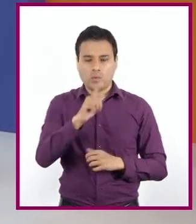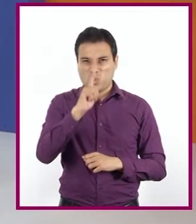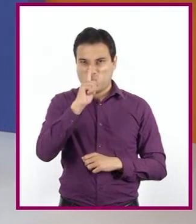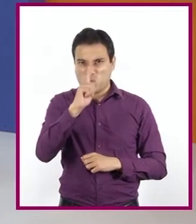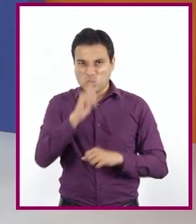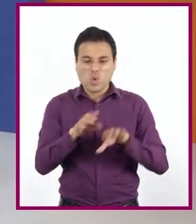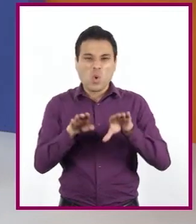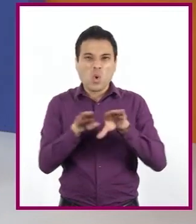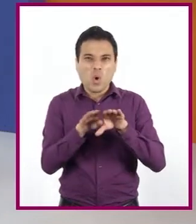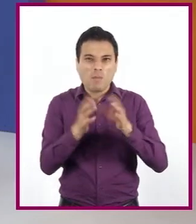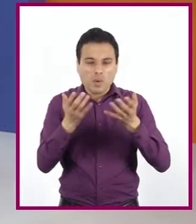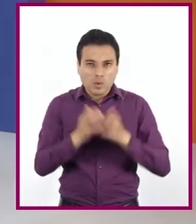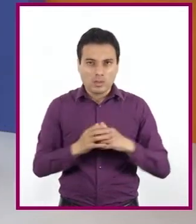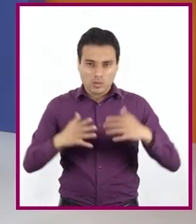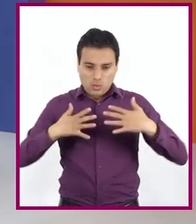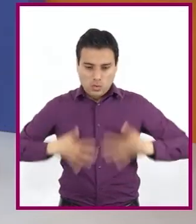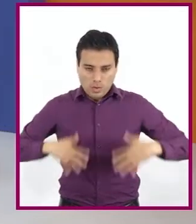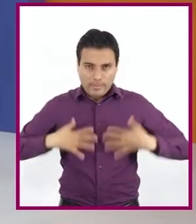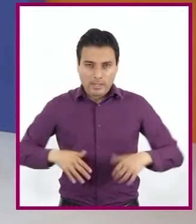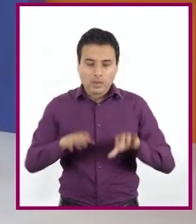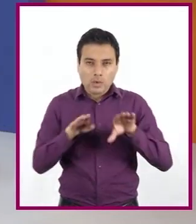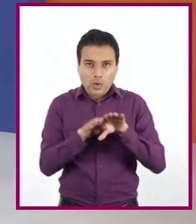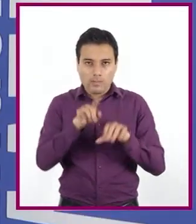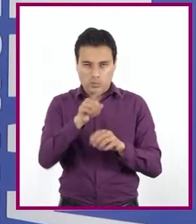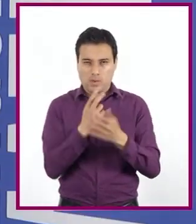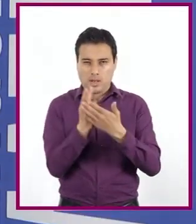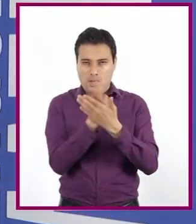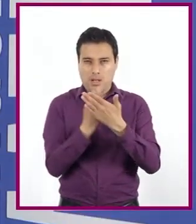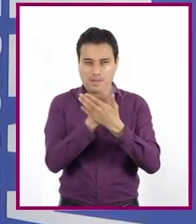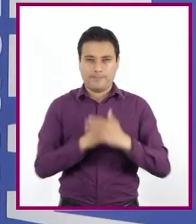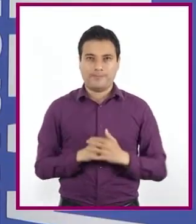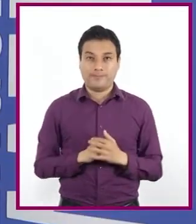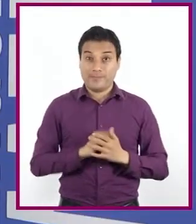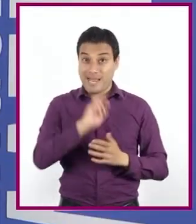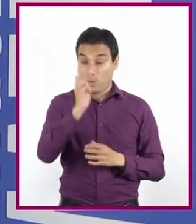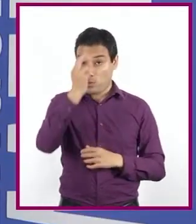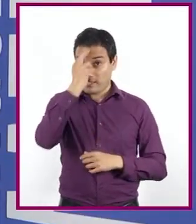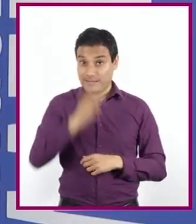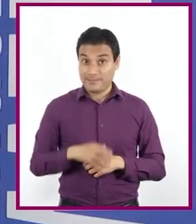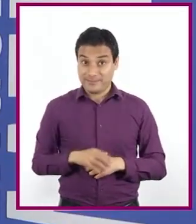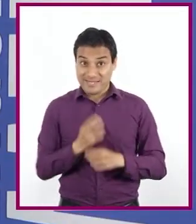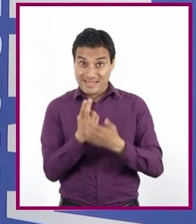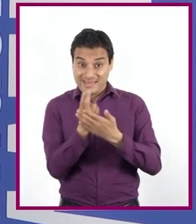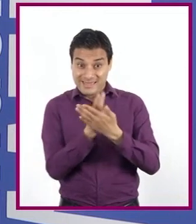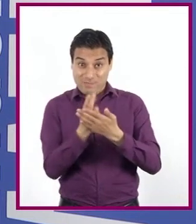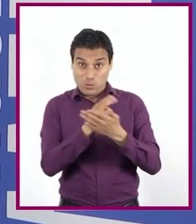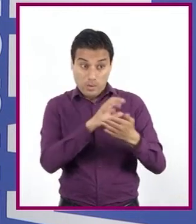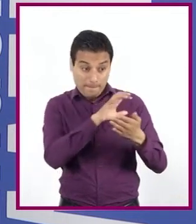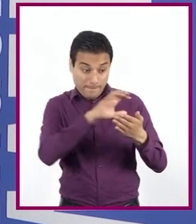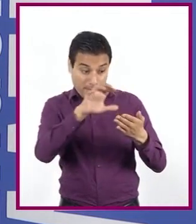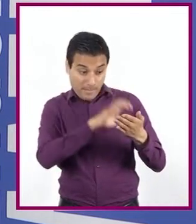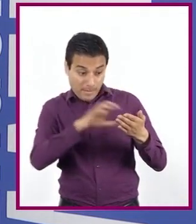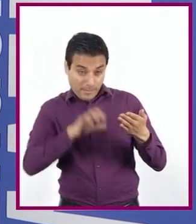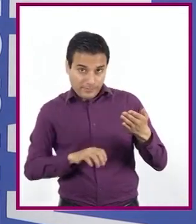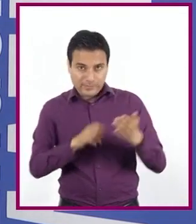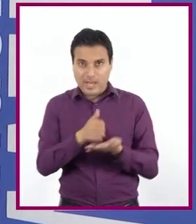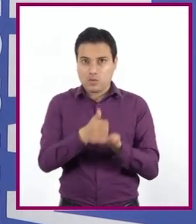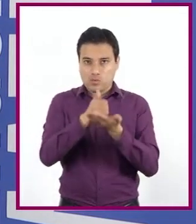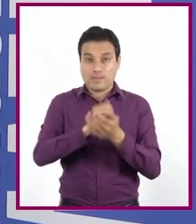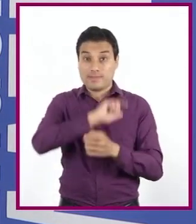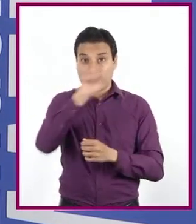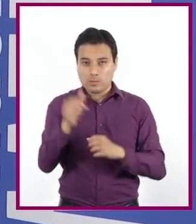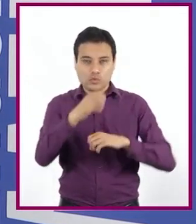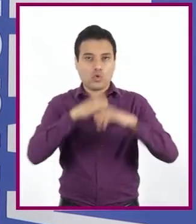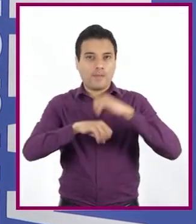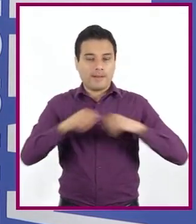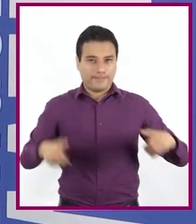los referentes de vestuario para sus personajes. Recuerden que el storyboard es un apoyo visual que les facilitará el montaje